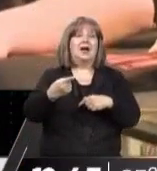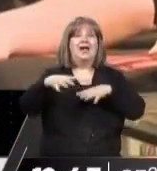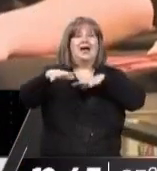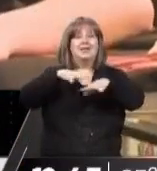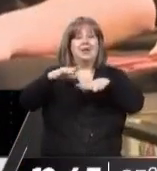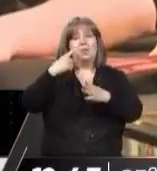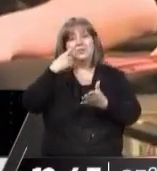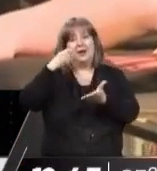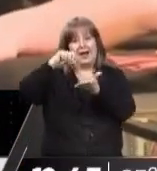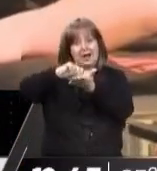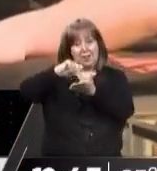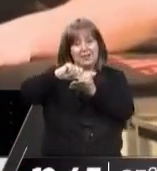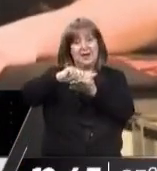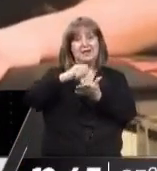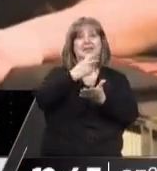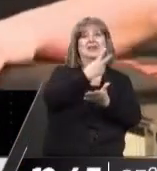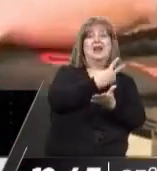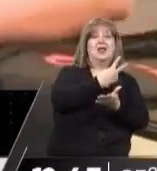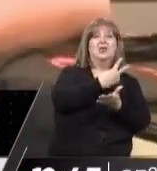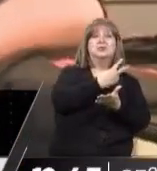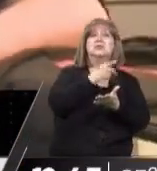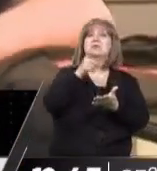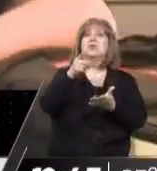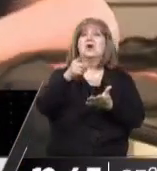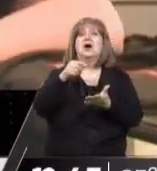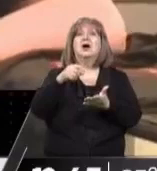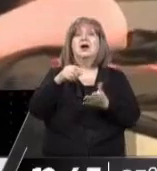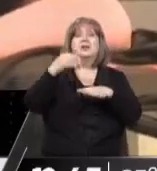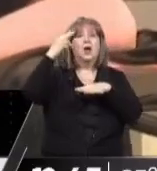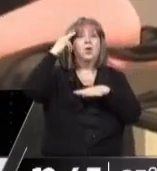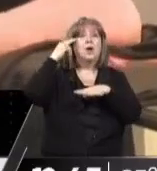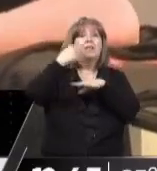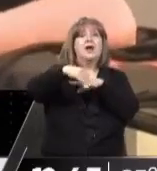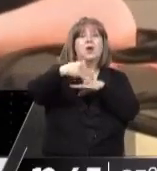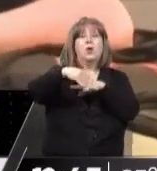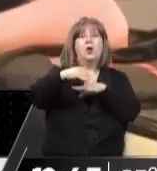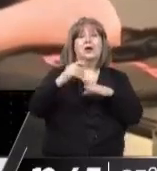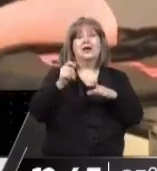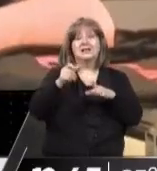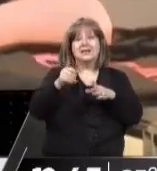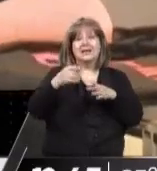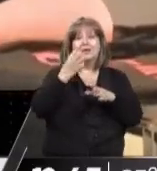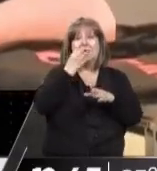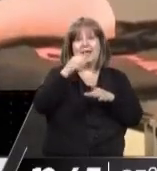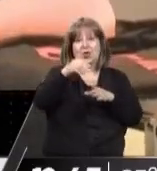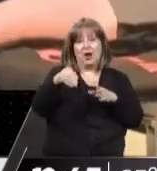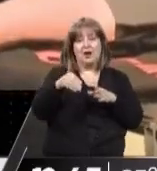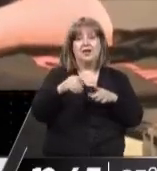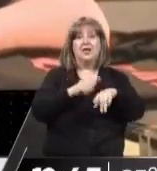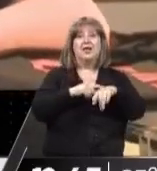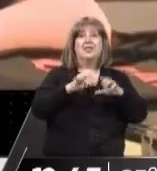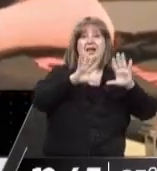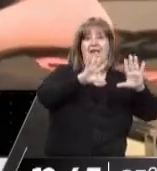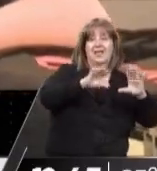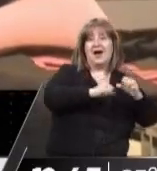en Municipalidad de Capital desde las 14 y vos, ¿desde qué hora vas a estar acá? Estamos el 9 de julio, casi peatonal. Yo estoy desde las 10 hasta las 19 de